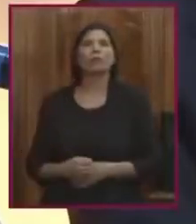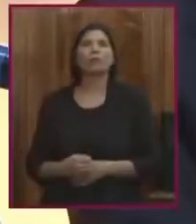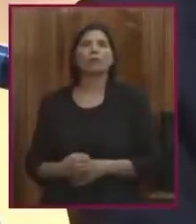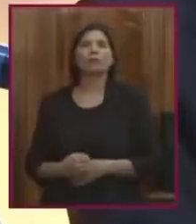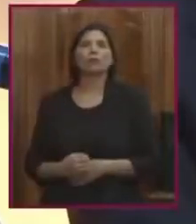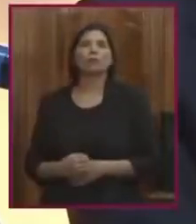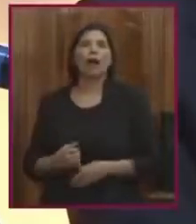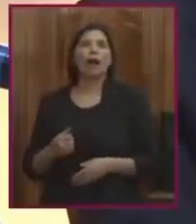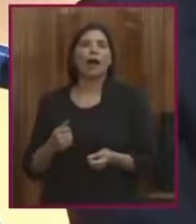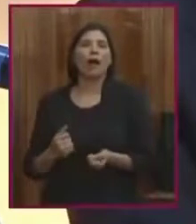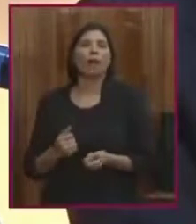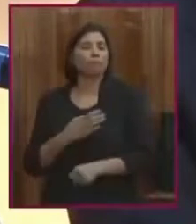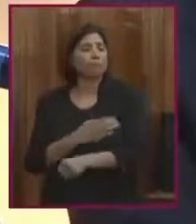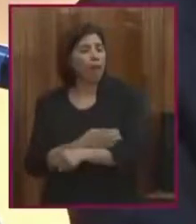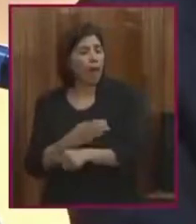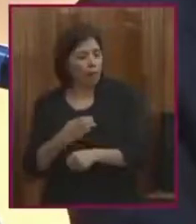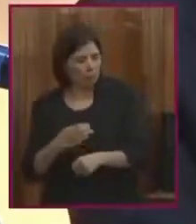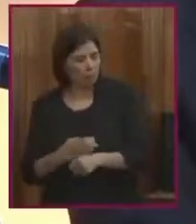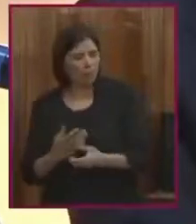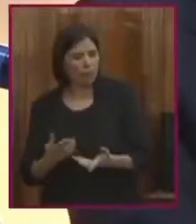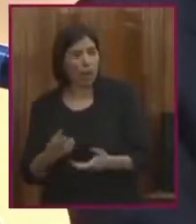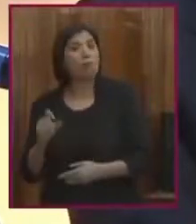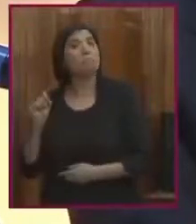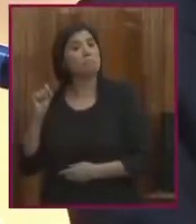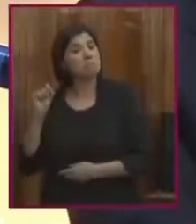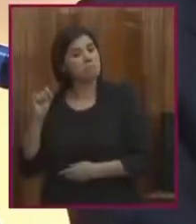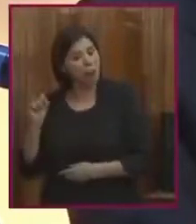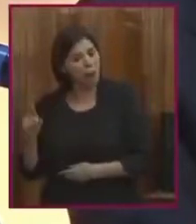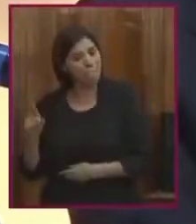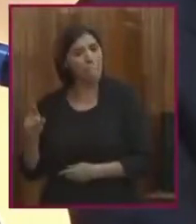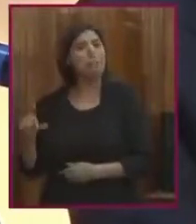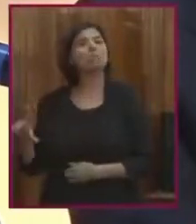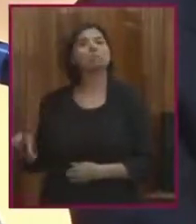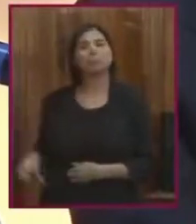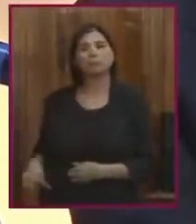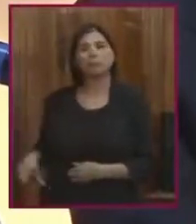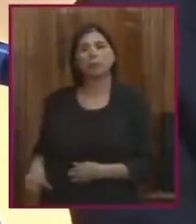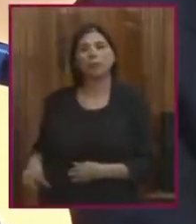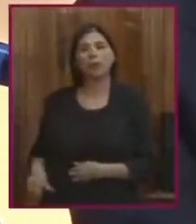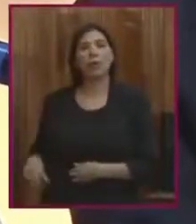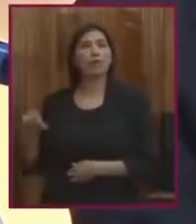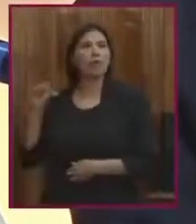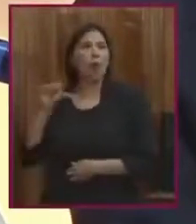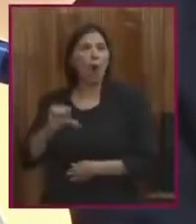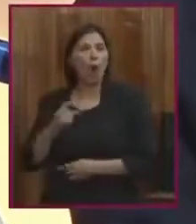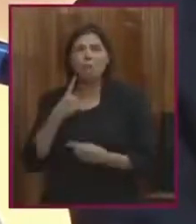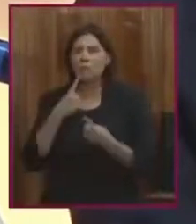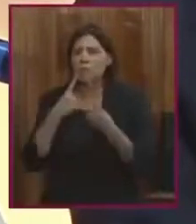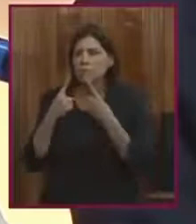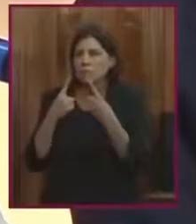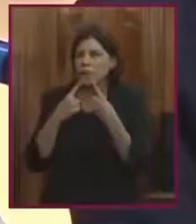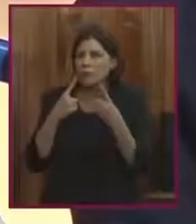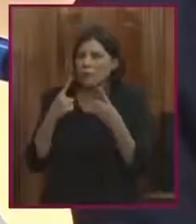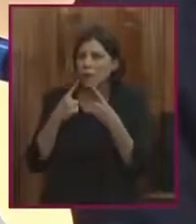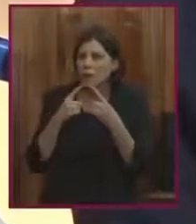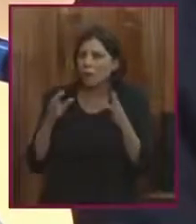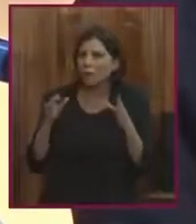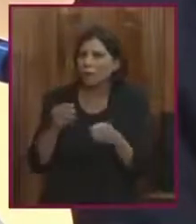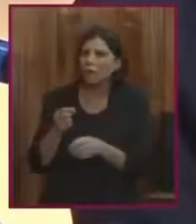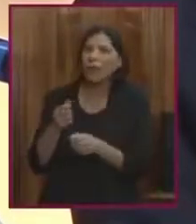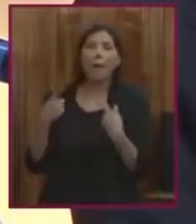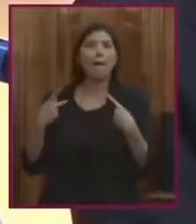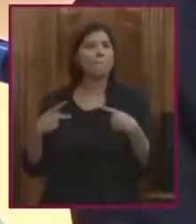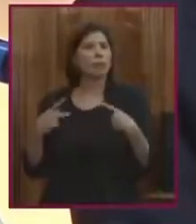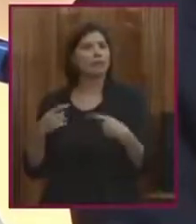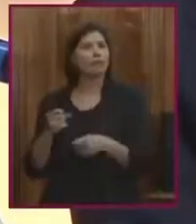ocasiones hasta los gobernadores, y hoy en este diálogo con la comunidad académica